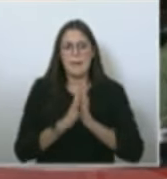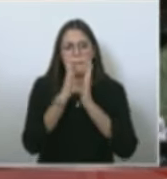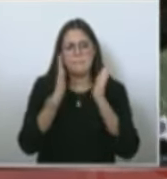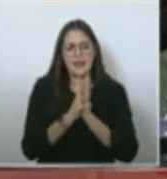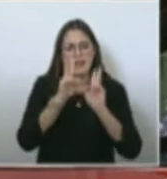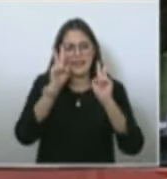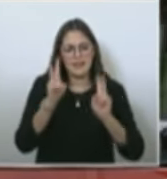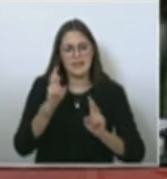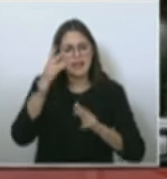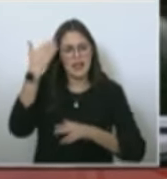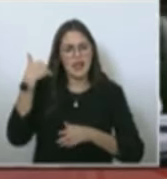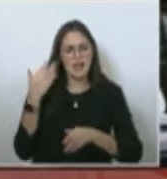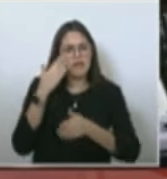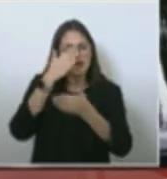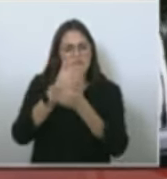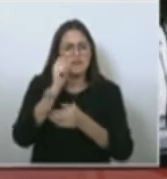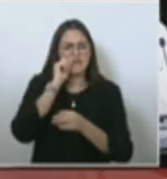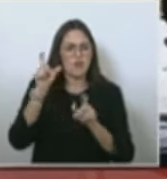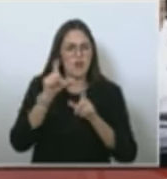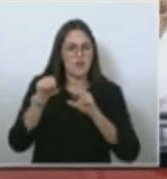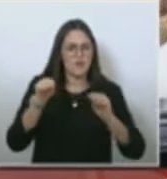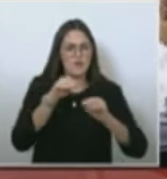del 68. Y por